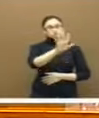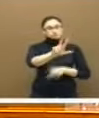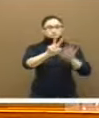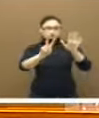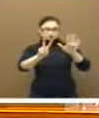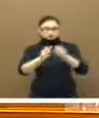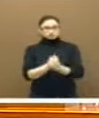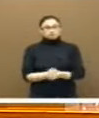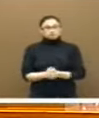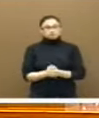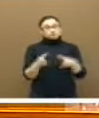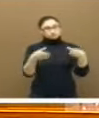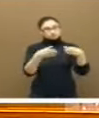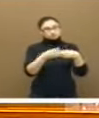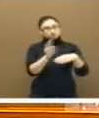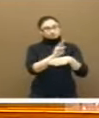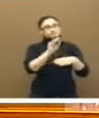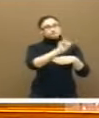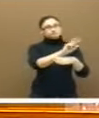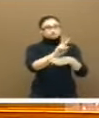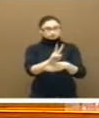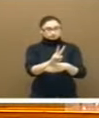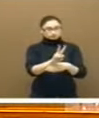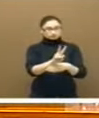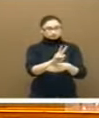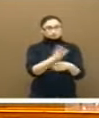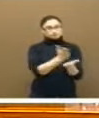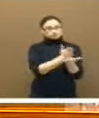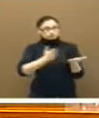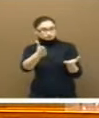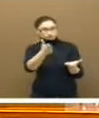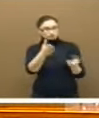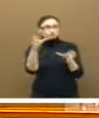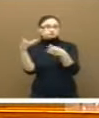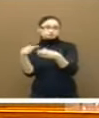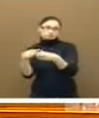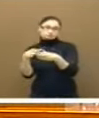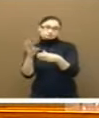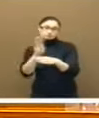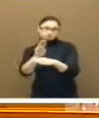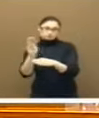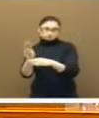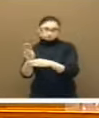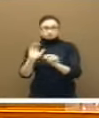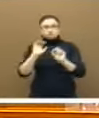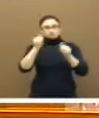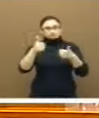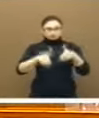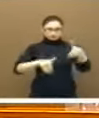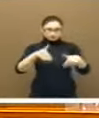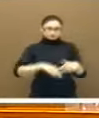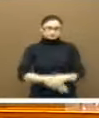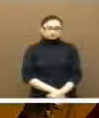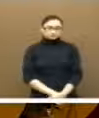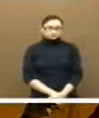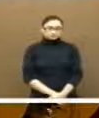257 del Grupo Parlamentario Izquierda Unida Verde SIES, transaccionada por el Grupo Parlamentario Popular. Entramos en votación.